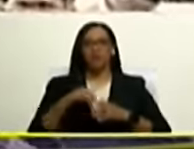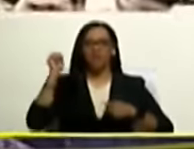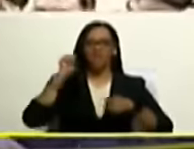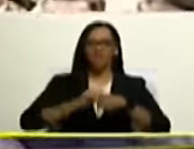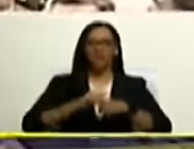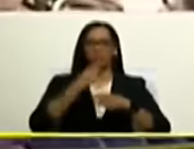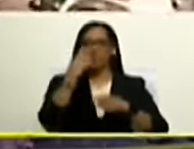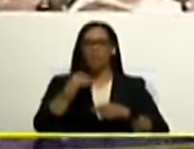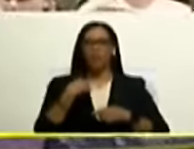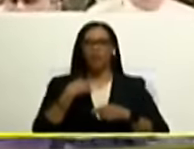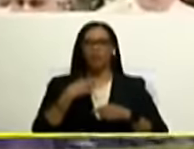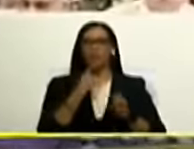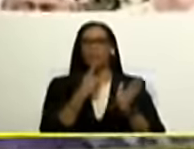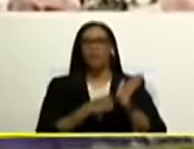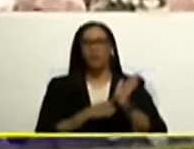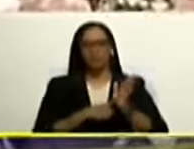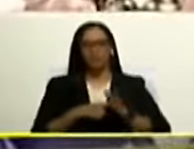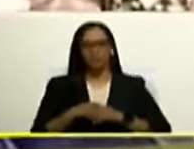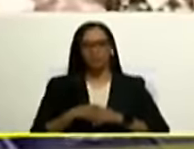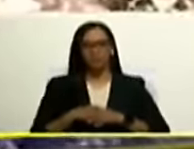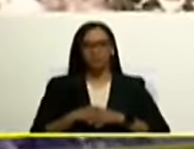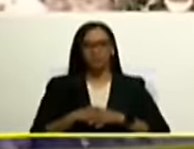miseria absoluta.